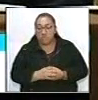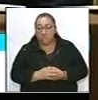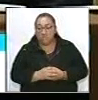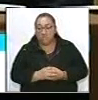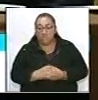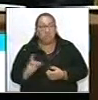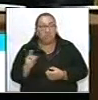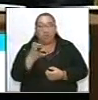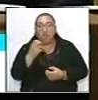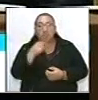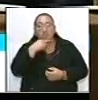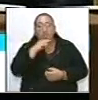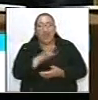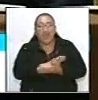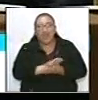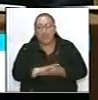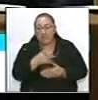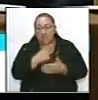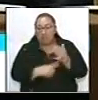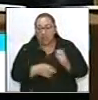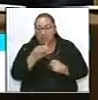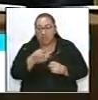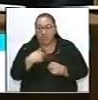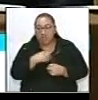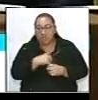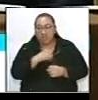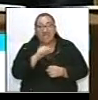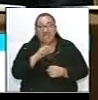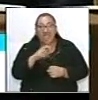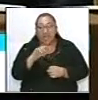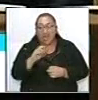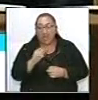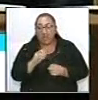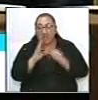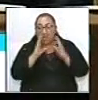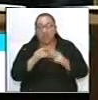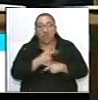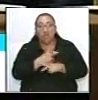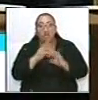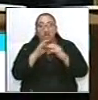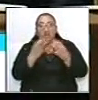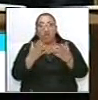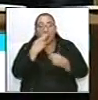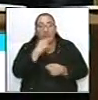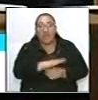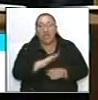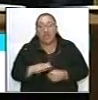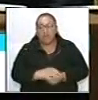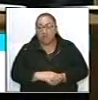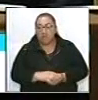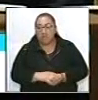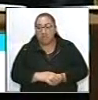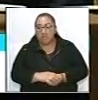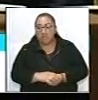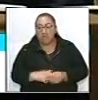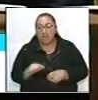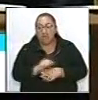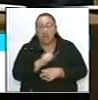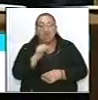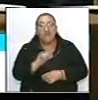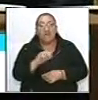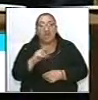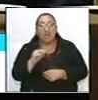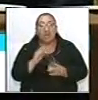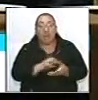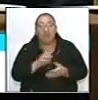ninguna mujer, cuando en la práctica sabemos que el serenazgo atiende violencia familiar donde hay niños de por medio. En la práctica hay serenazgo donde